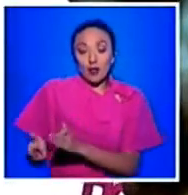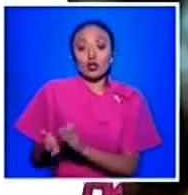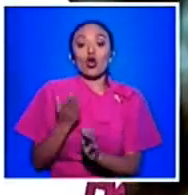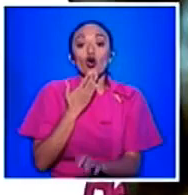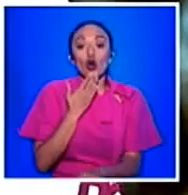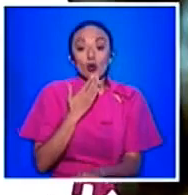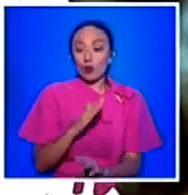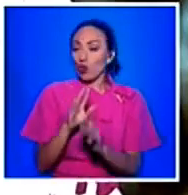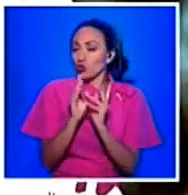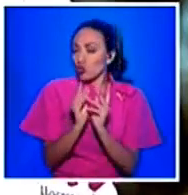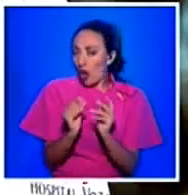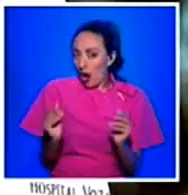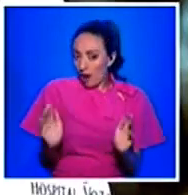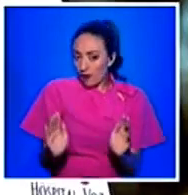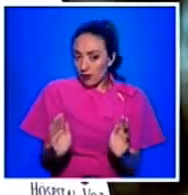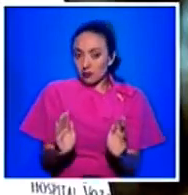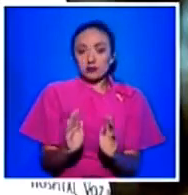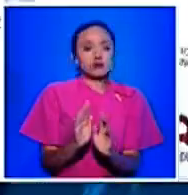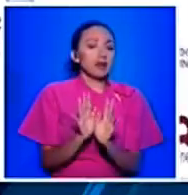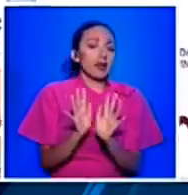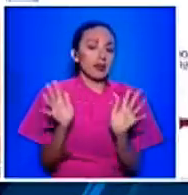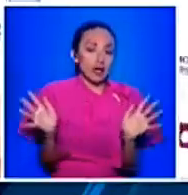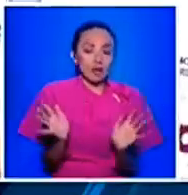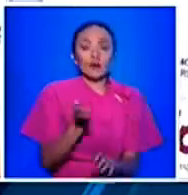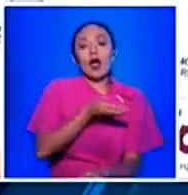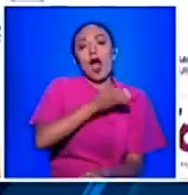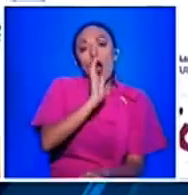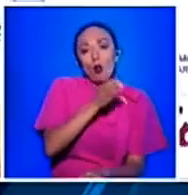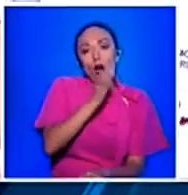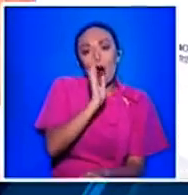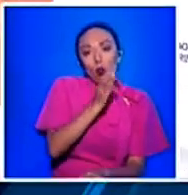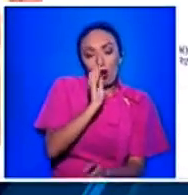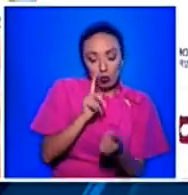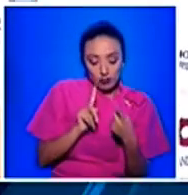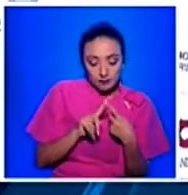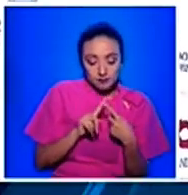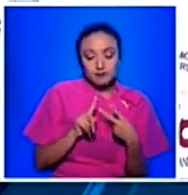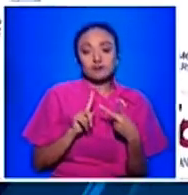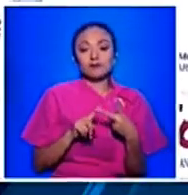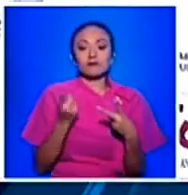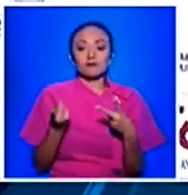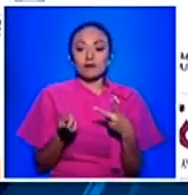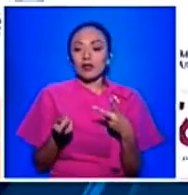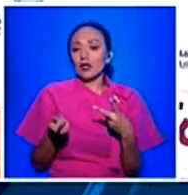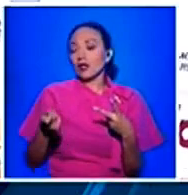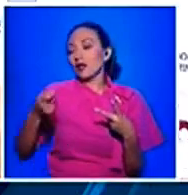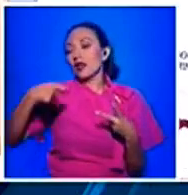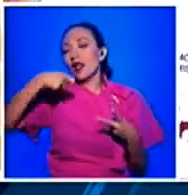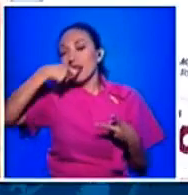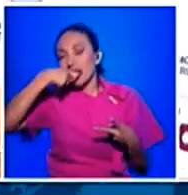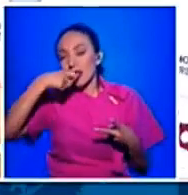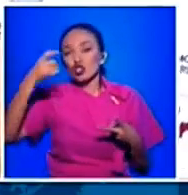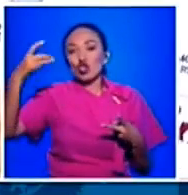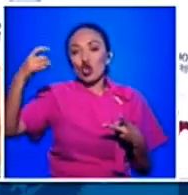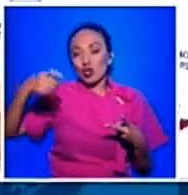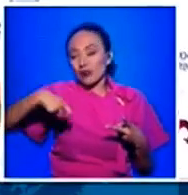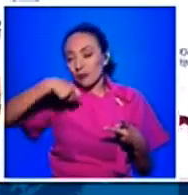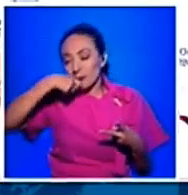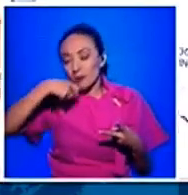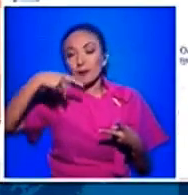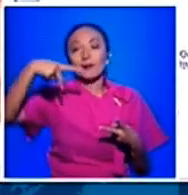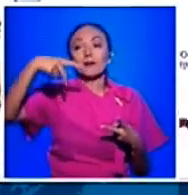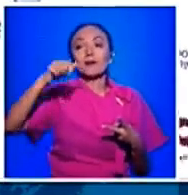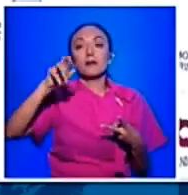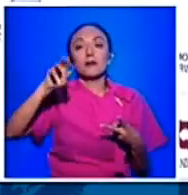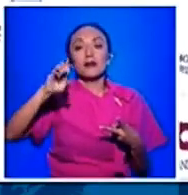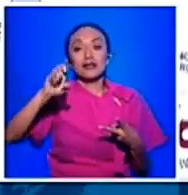cuando son cuadros leves son medidas generales, hidratación abundante, antitérmicos, en el caso de que exista periodos